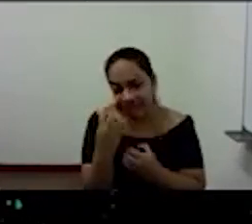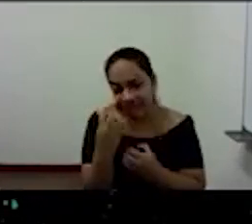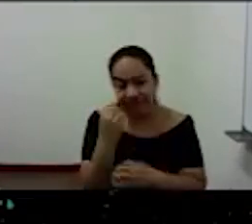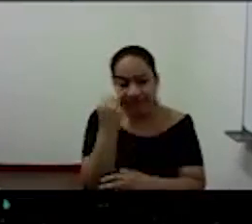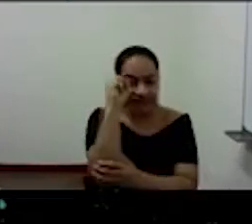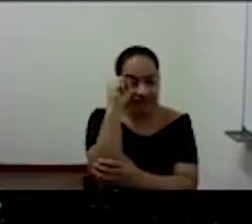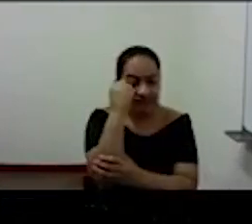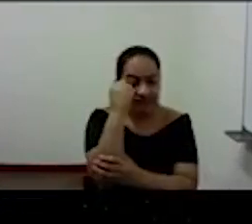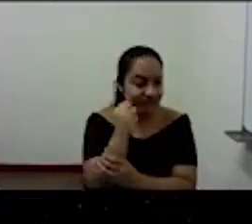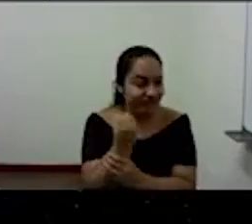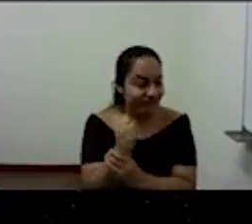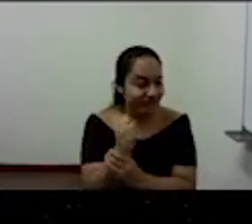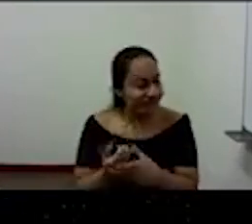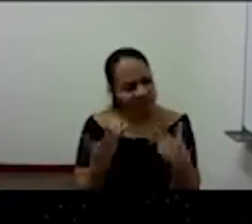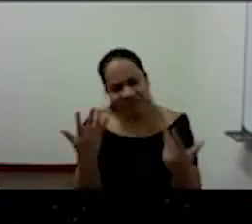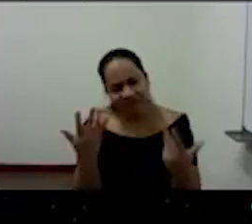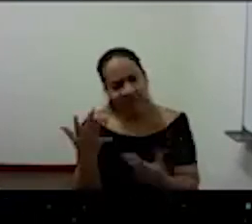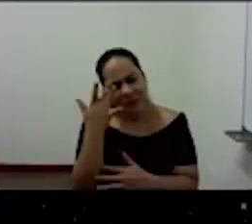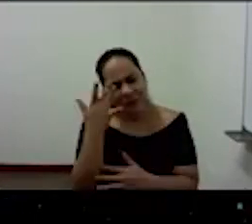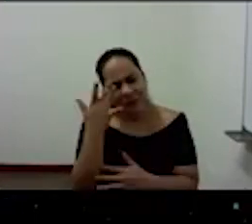decepcionándonos porque